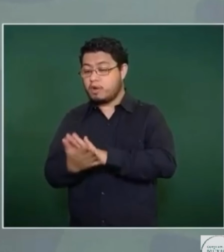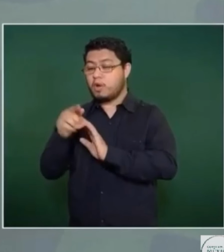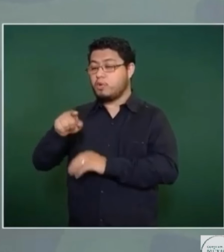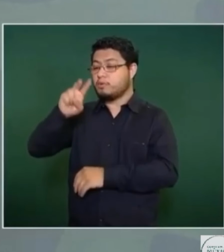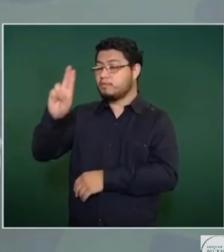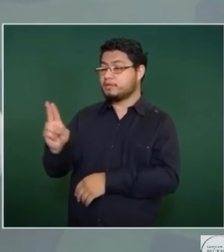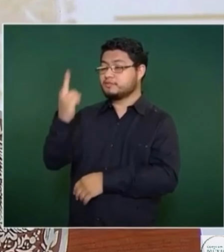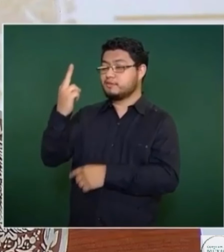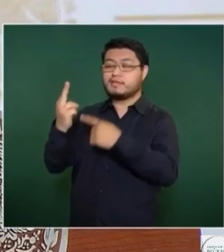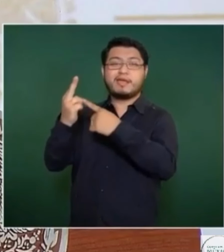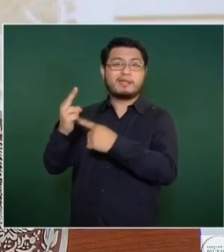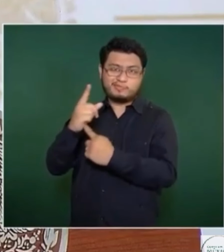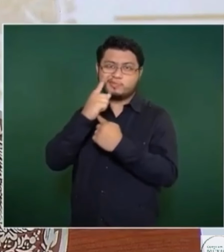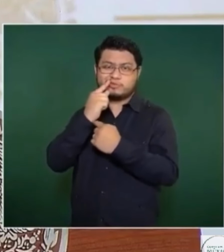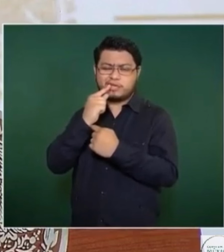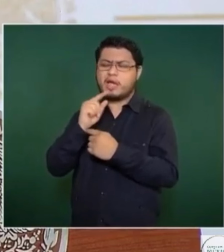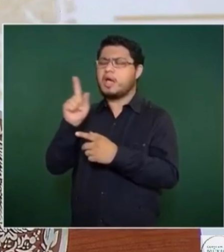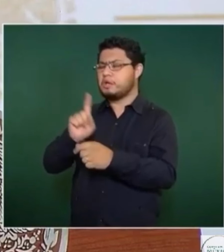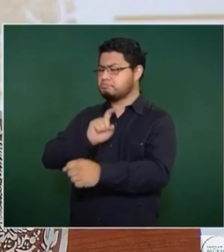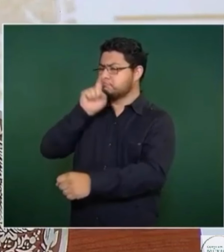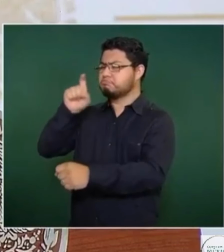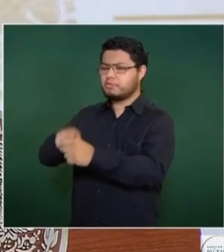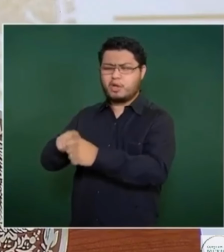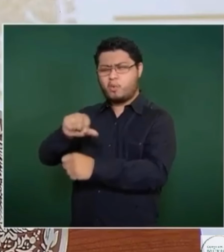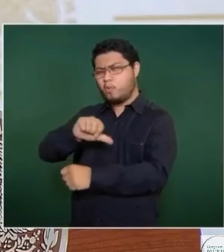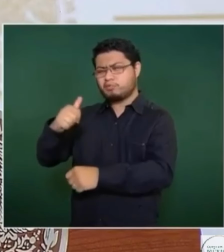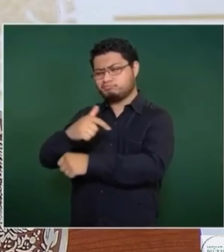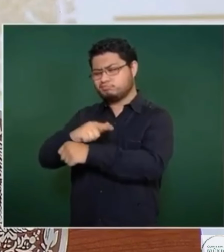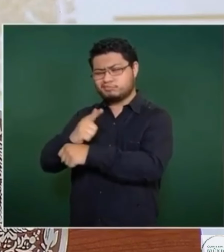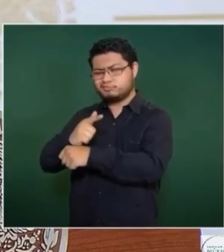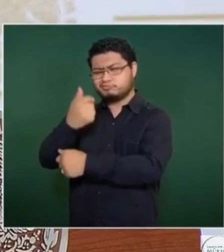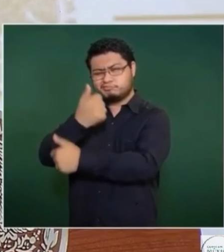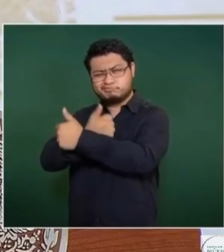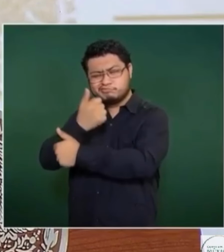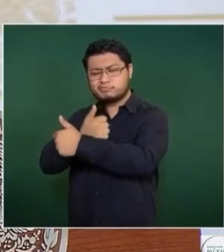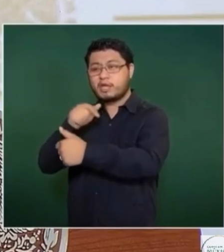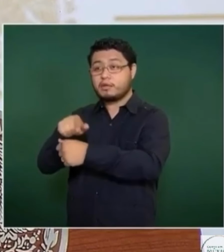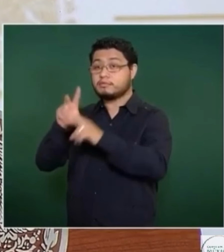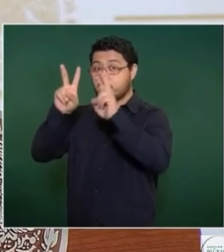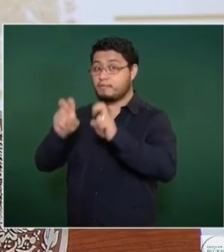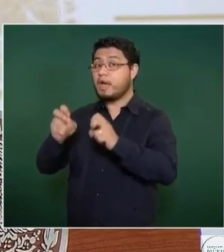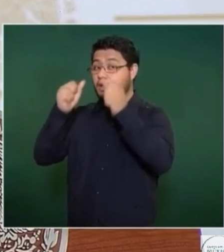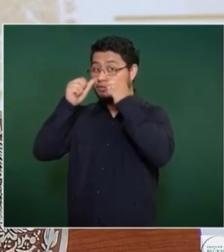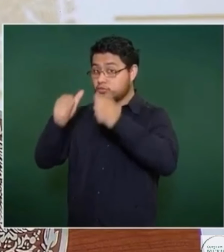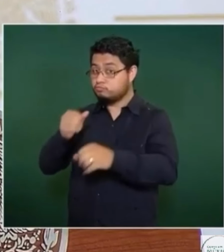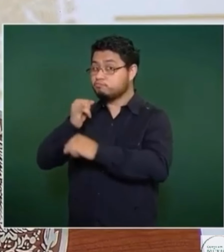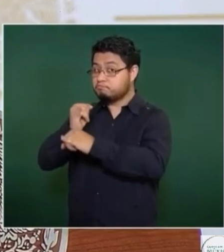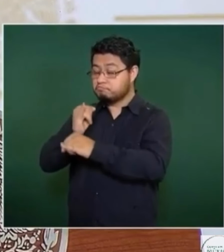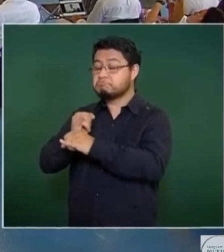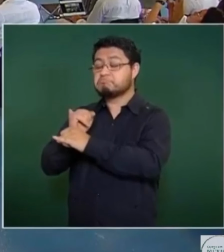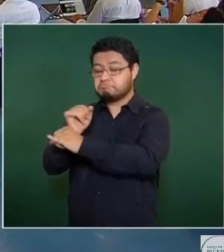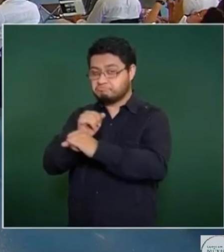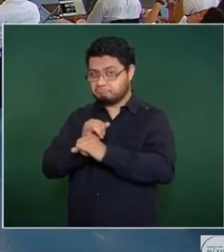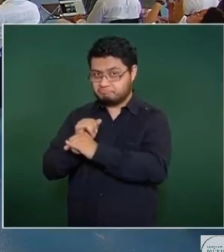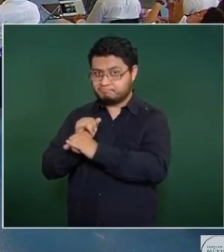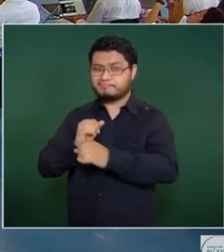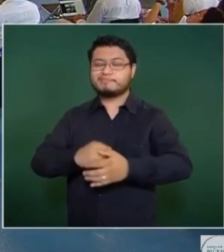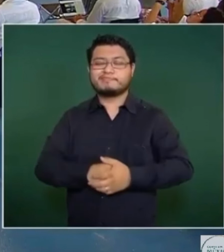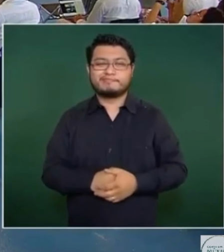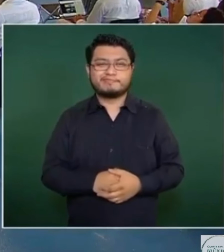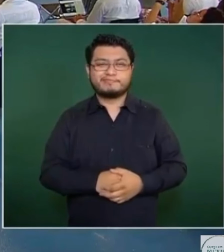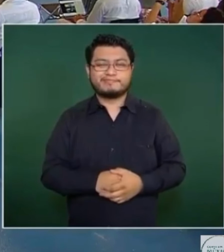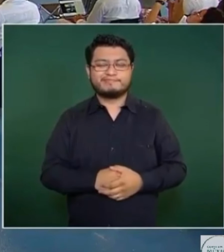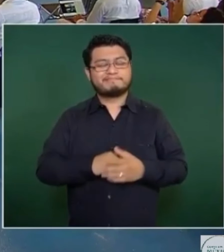Yucatán, donde entre otras carreras vamos a estar enseñando el tema de ciberseguridad. Siguiente. Para nosotros es